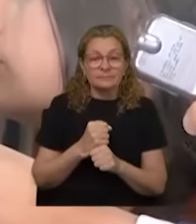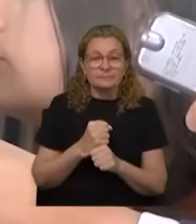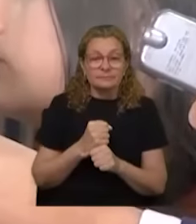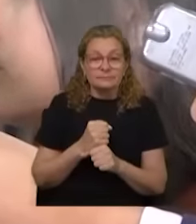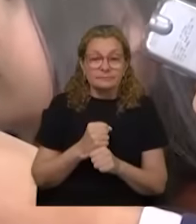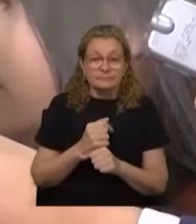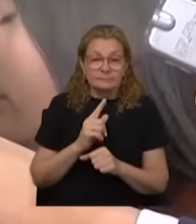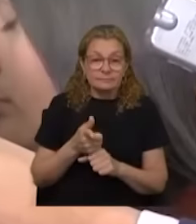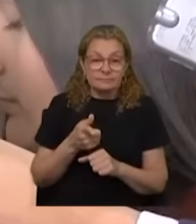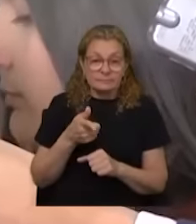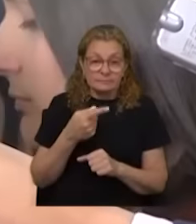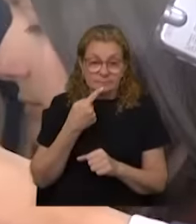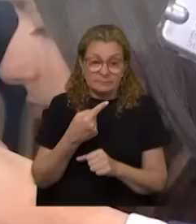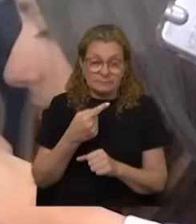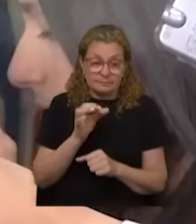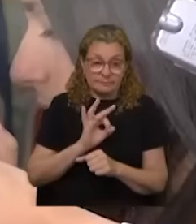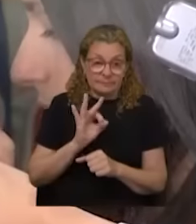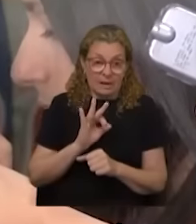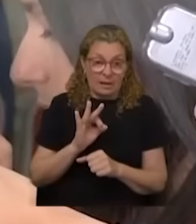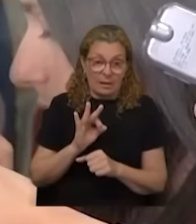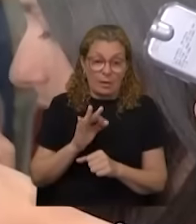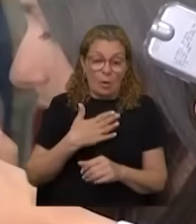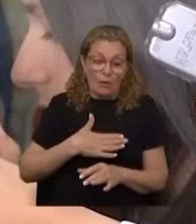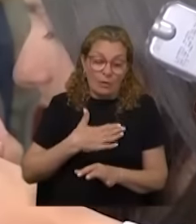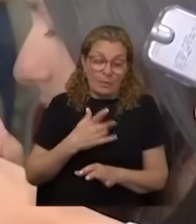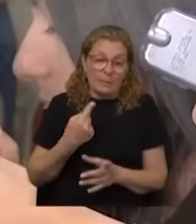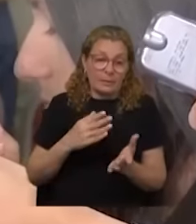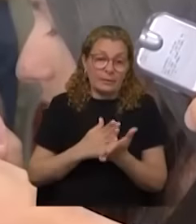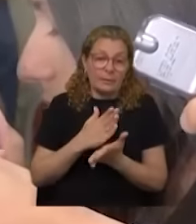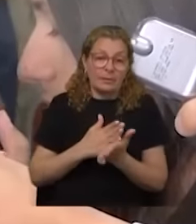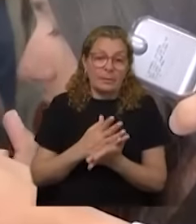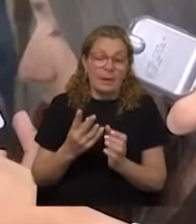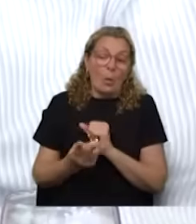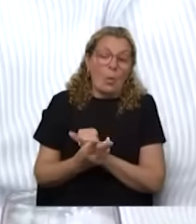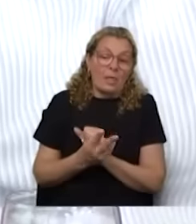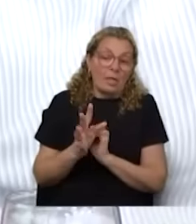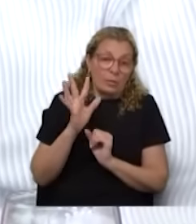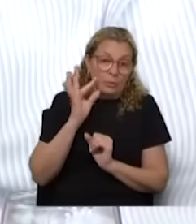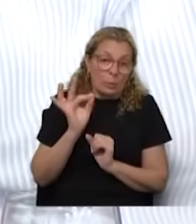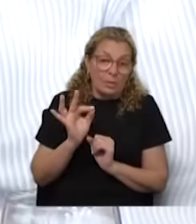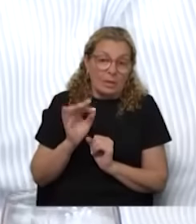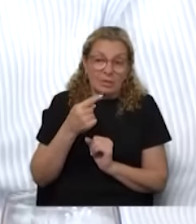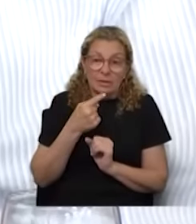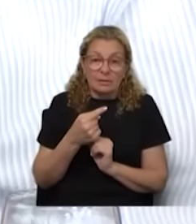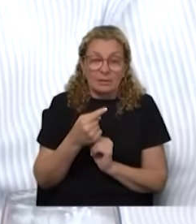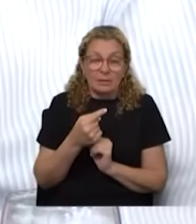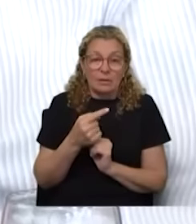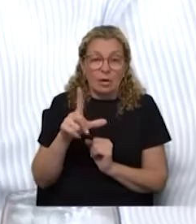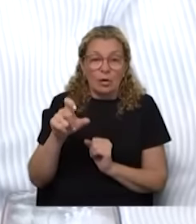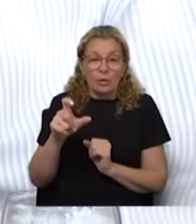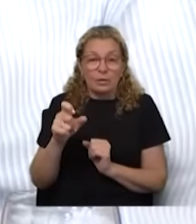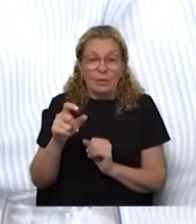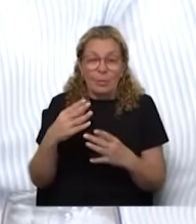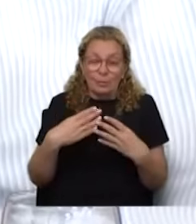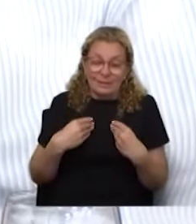Eh Así que nada conformidad pero siempre con con el cuidado de obviamente eh Son cuestiones